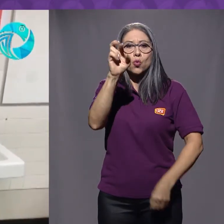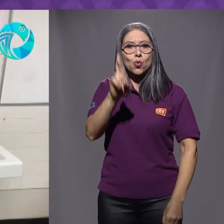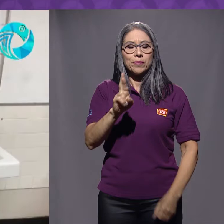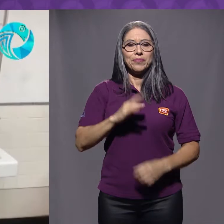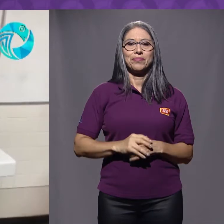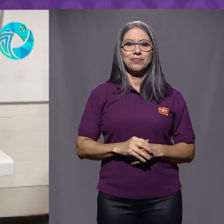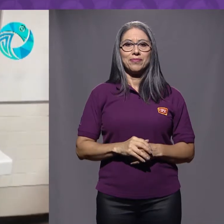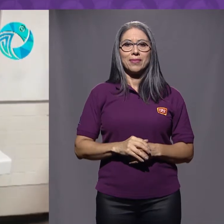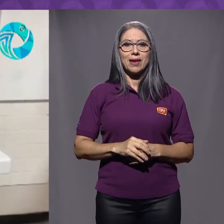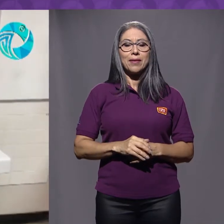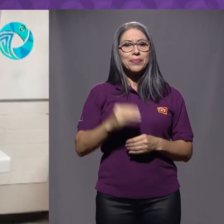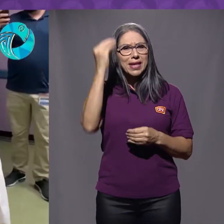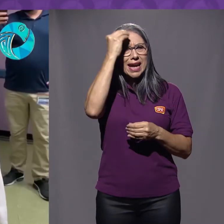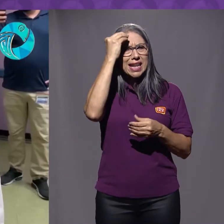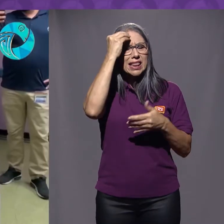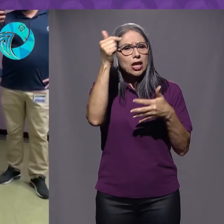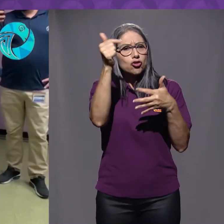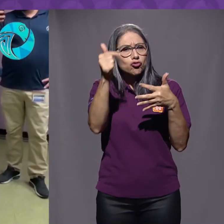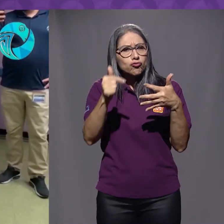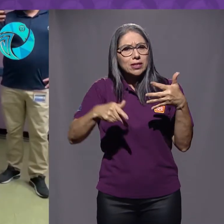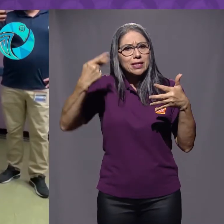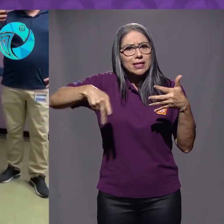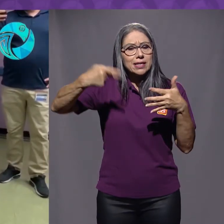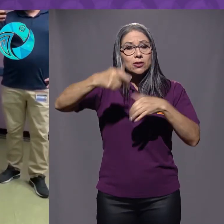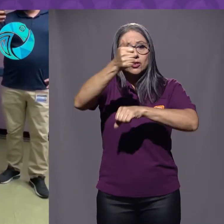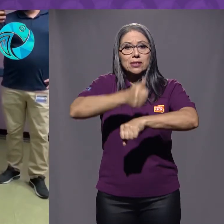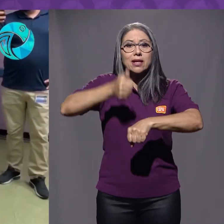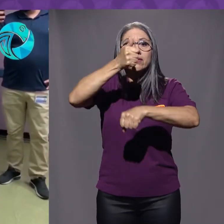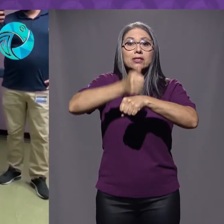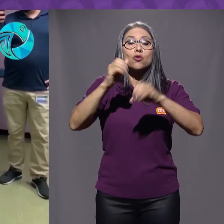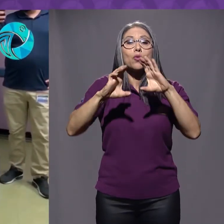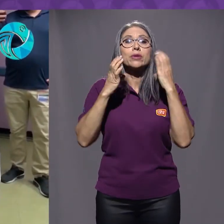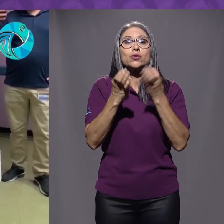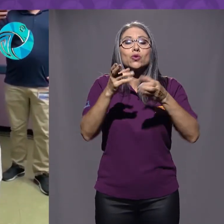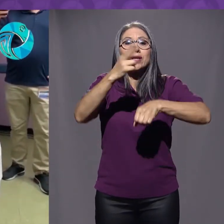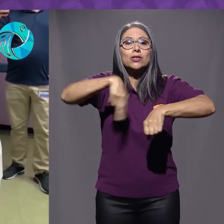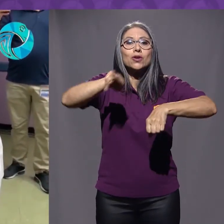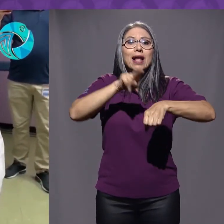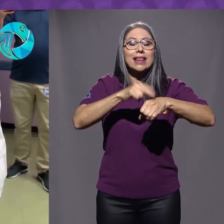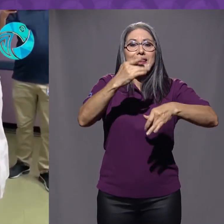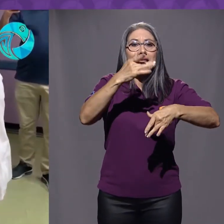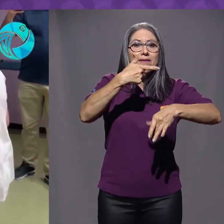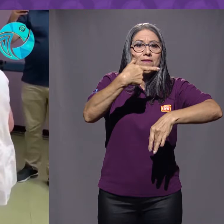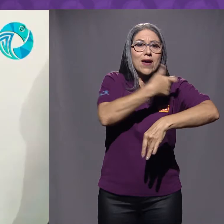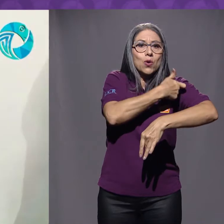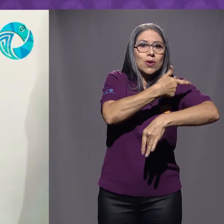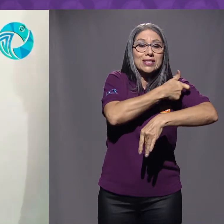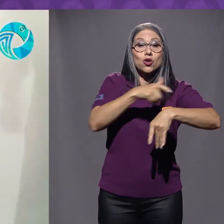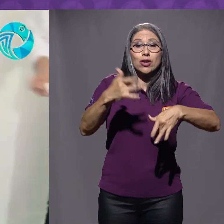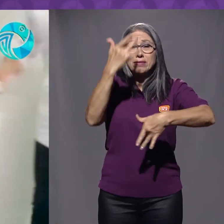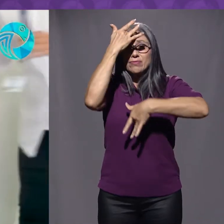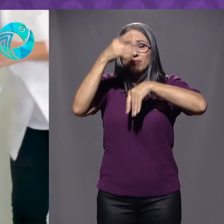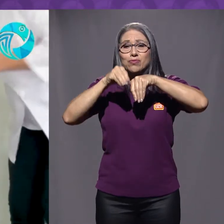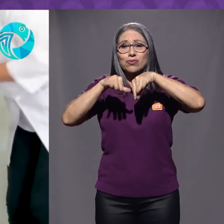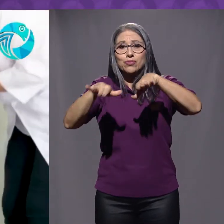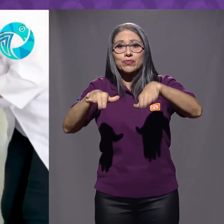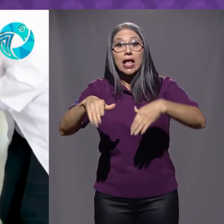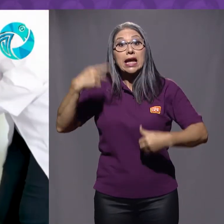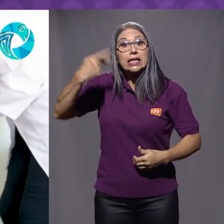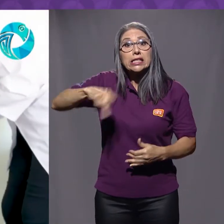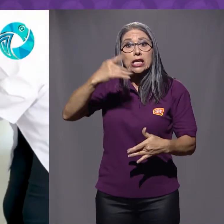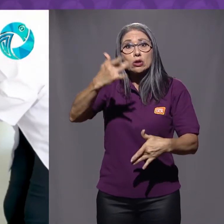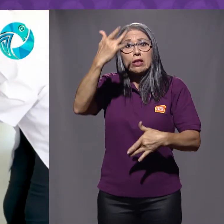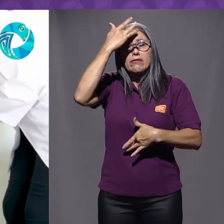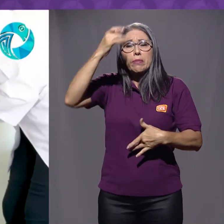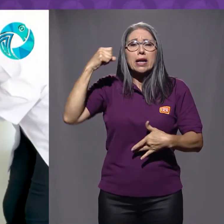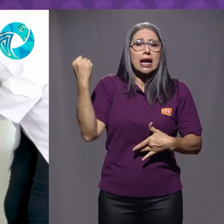Rica. Según los criterios de riesgo establecidos por la Comisión Nacional de Vacunación y Epidemiología, tanto el riesgo de